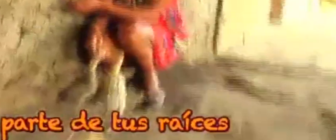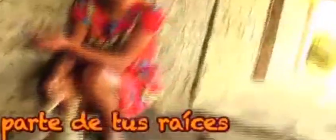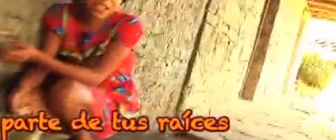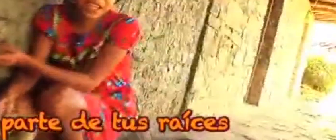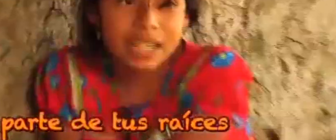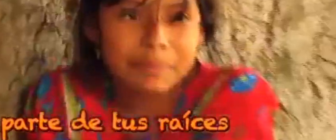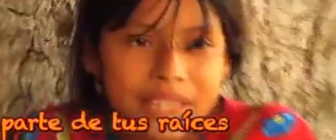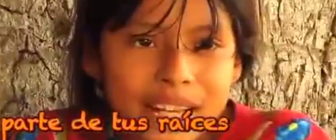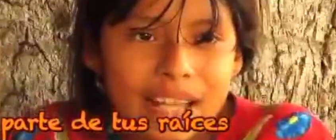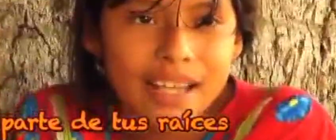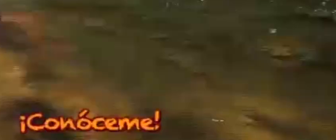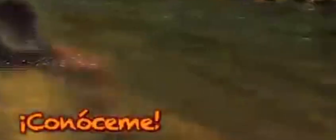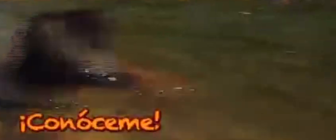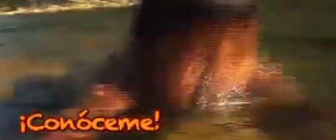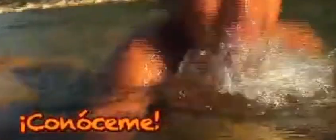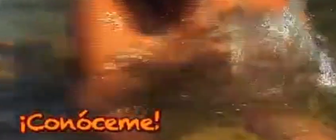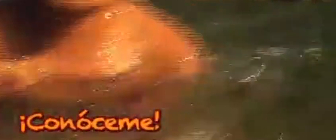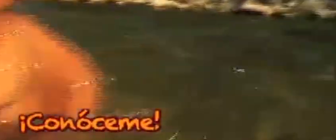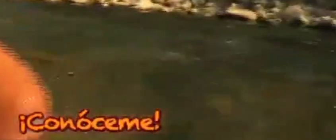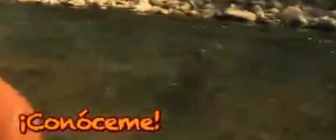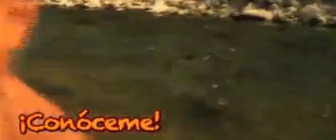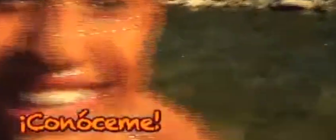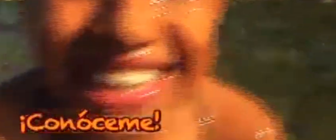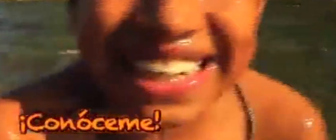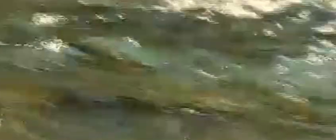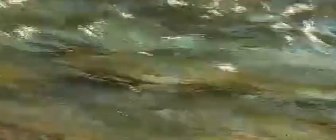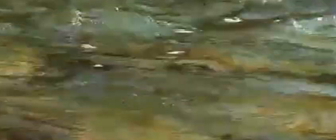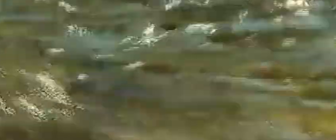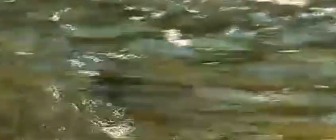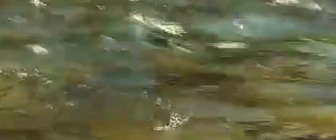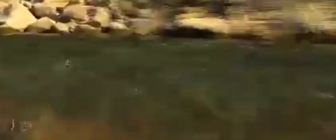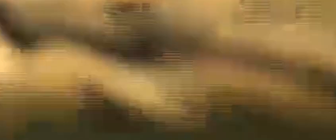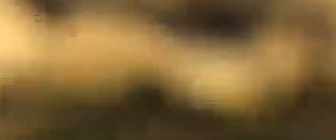Malo que ande muy bastante. ¡Dime que es mate!